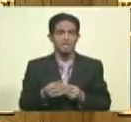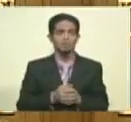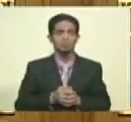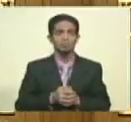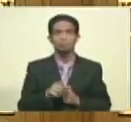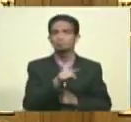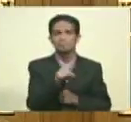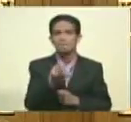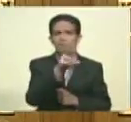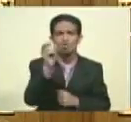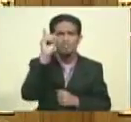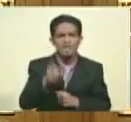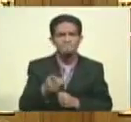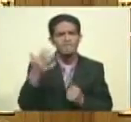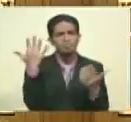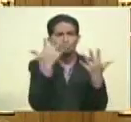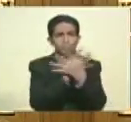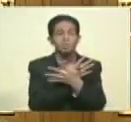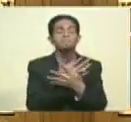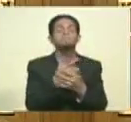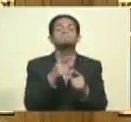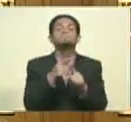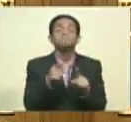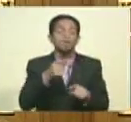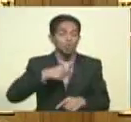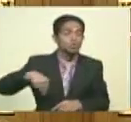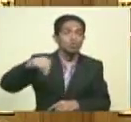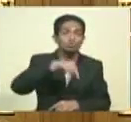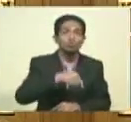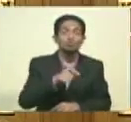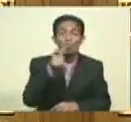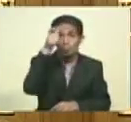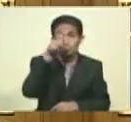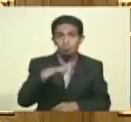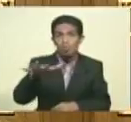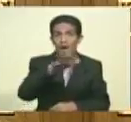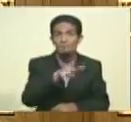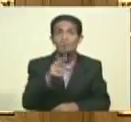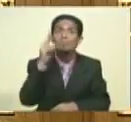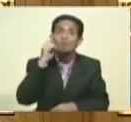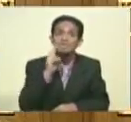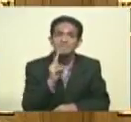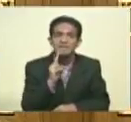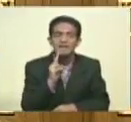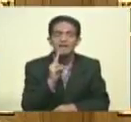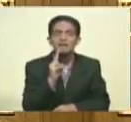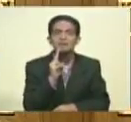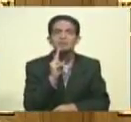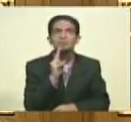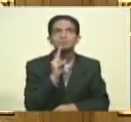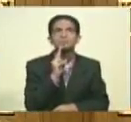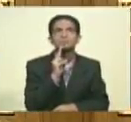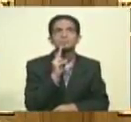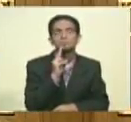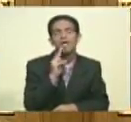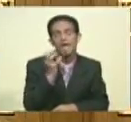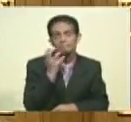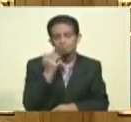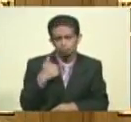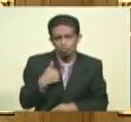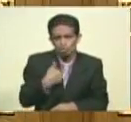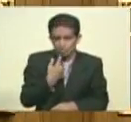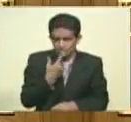Y nosotros, como pueblo bolivariano, chavista, incluso, me atrevo a decirlo aquí en este